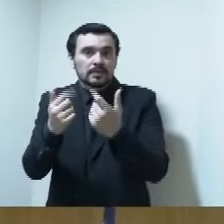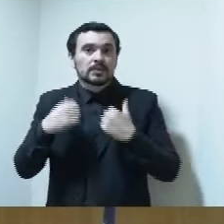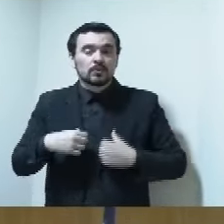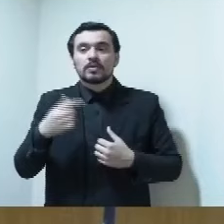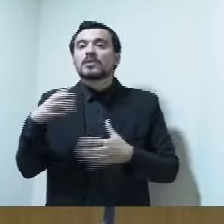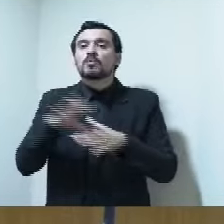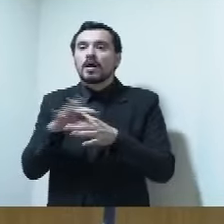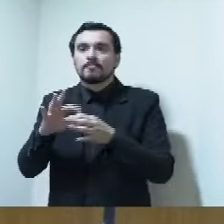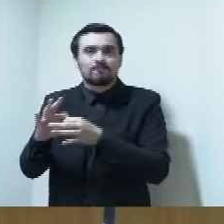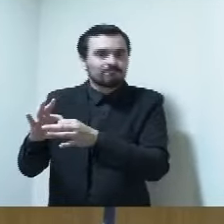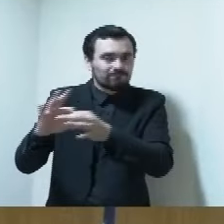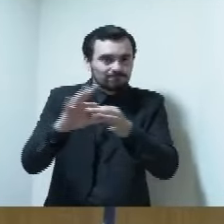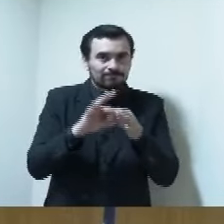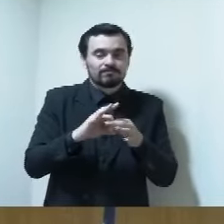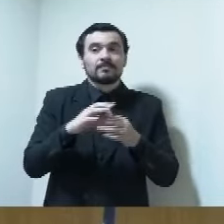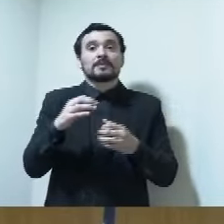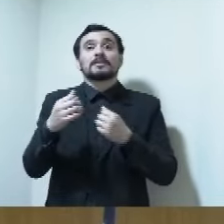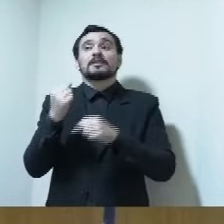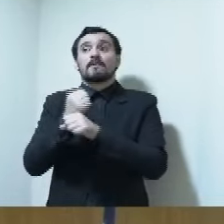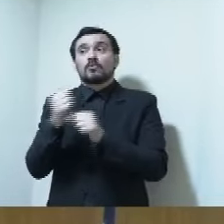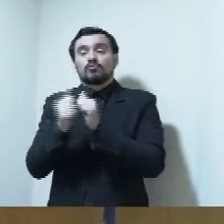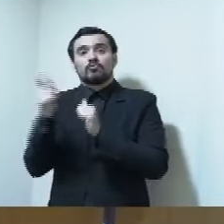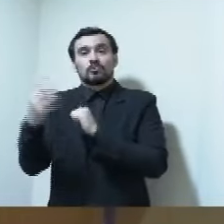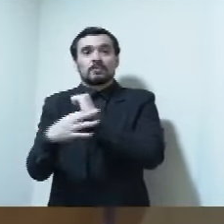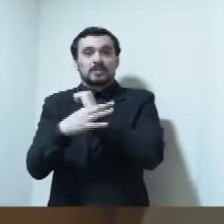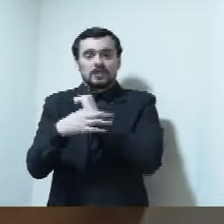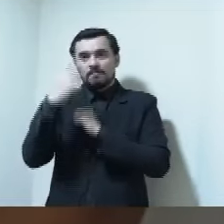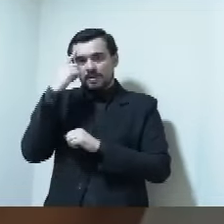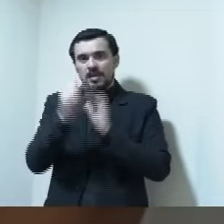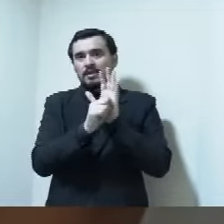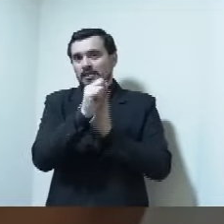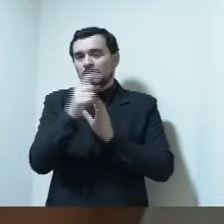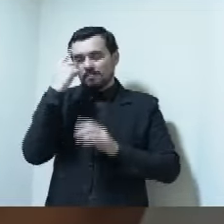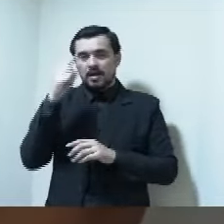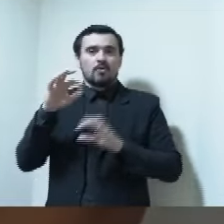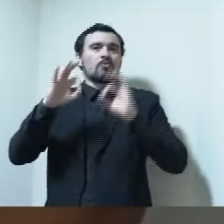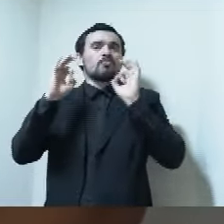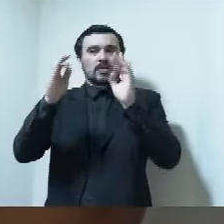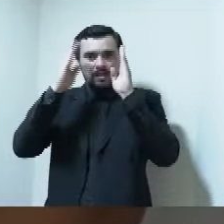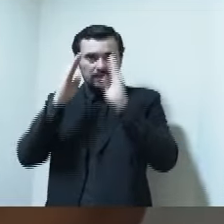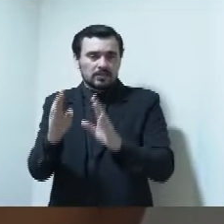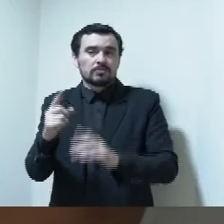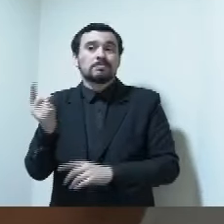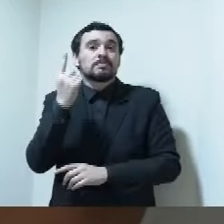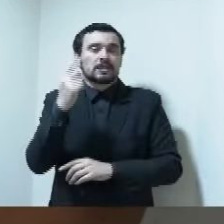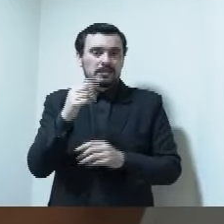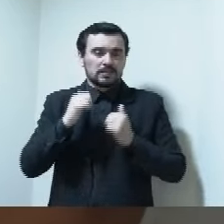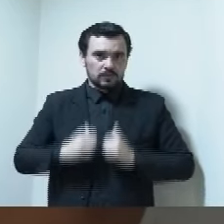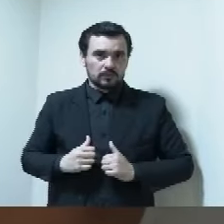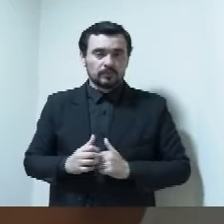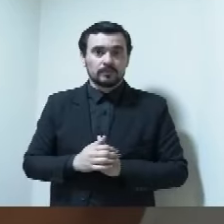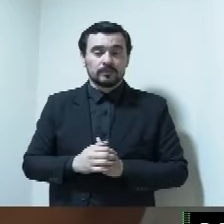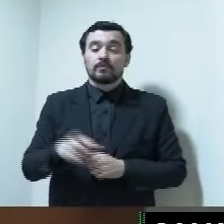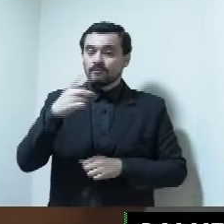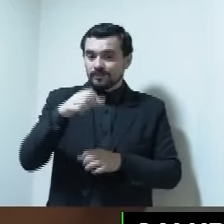red, incorporando telemedicina y gestión digital para lograr la universalización de la atención primaria de salud.